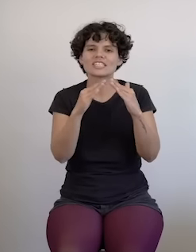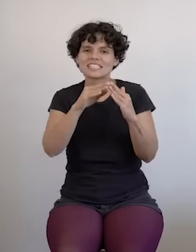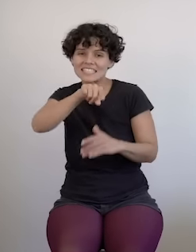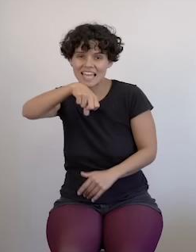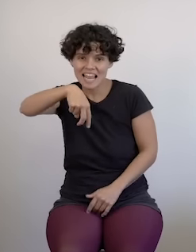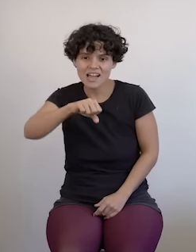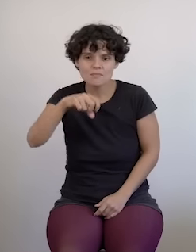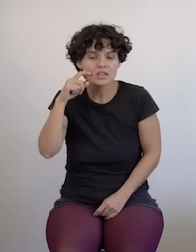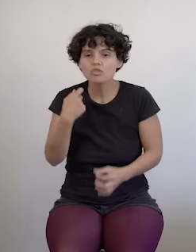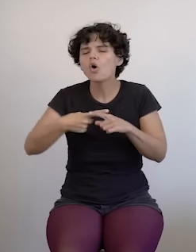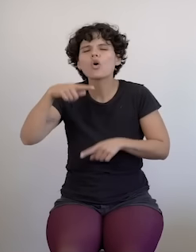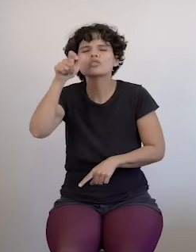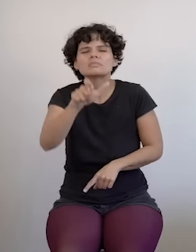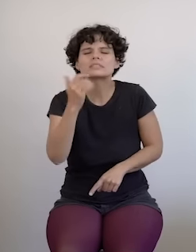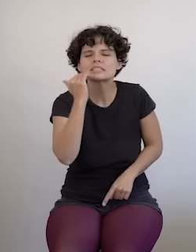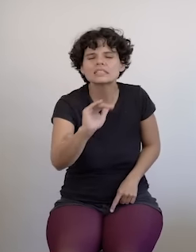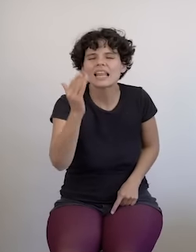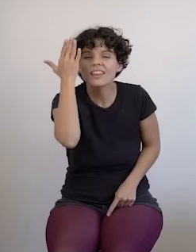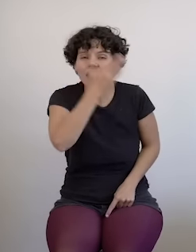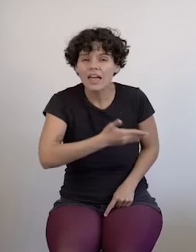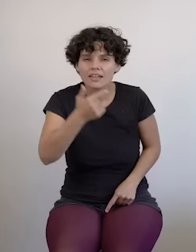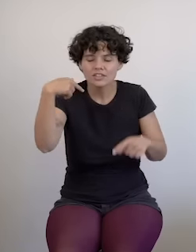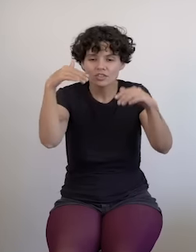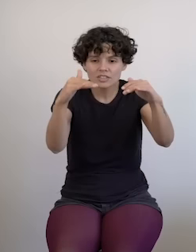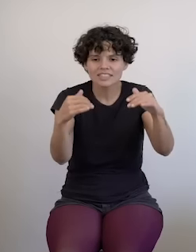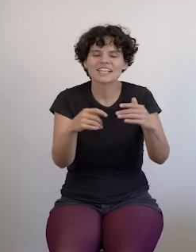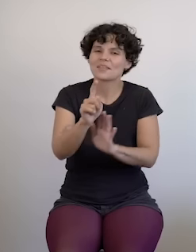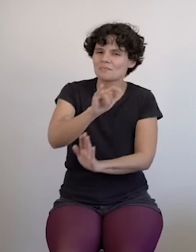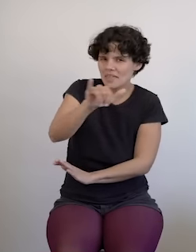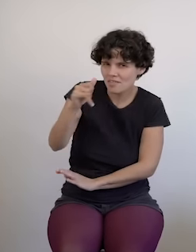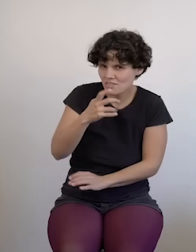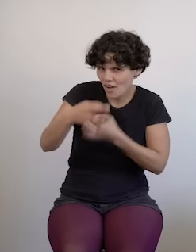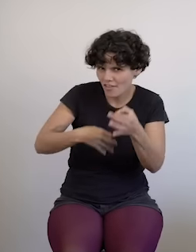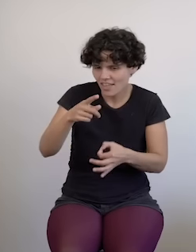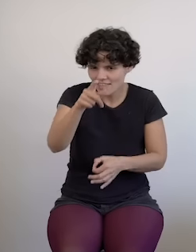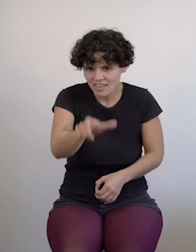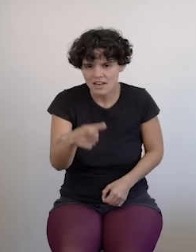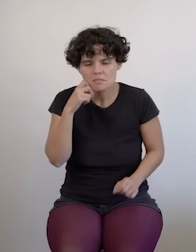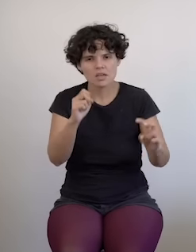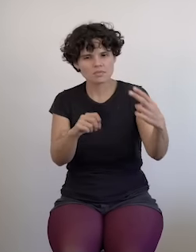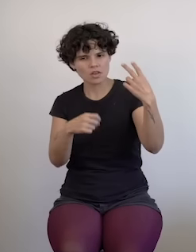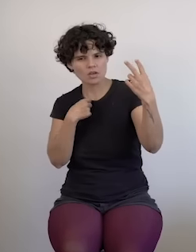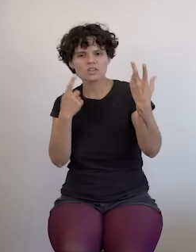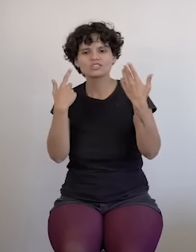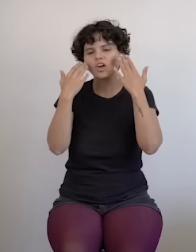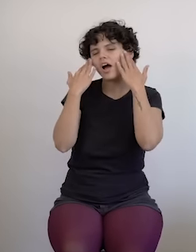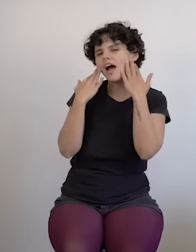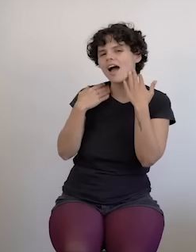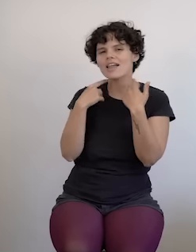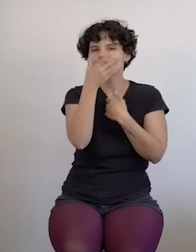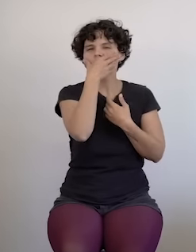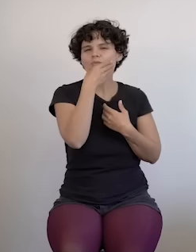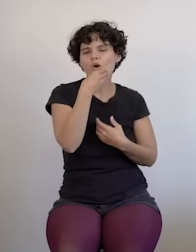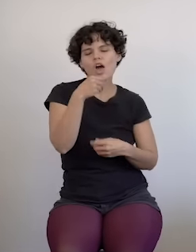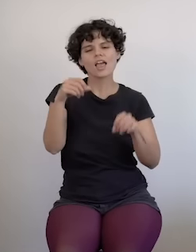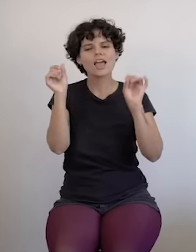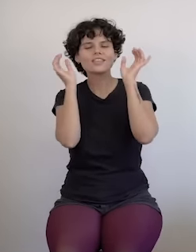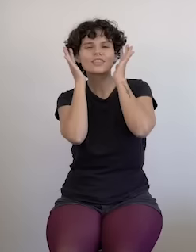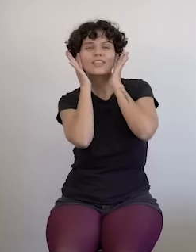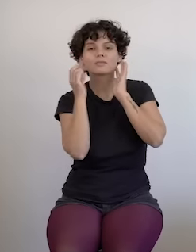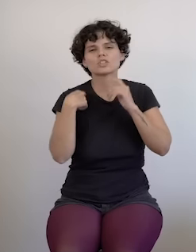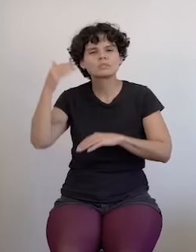ahí ese día hicimos una cosa y conozco con los chicos negros así chiquititos, así, purito. A contarte ese. Y el loco me miró, me dio bonito a